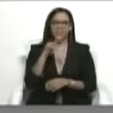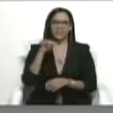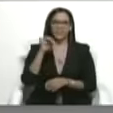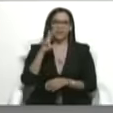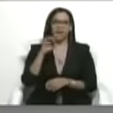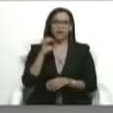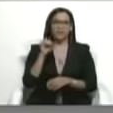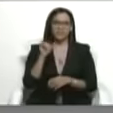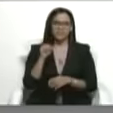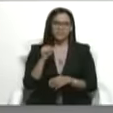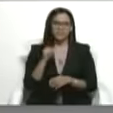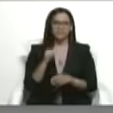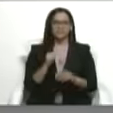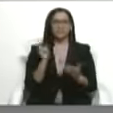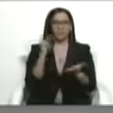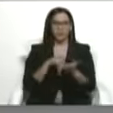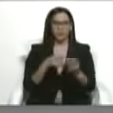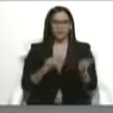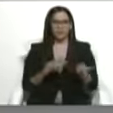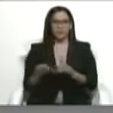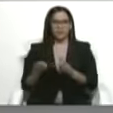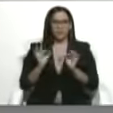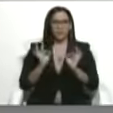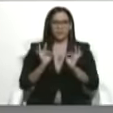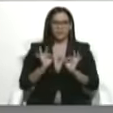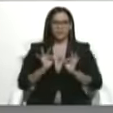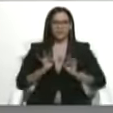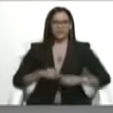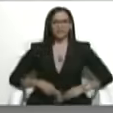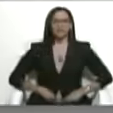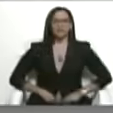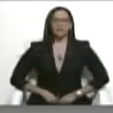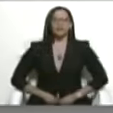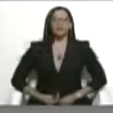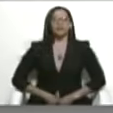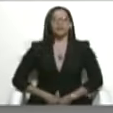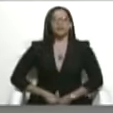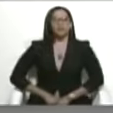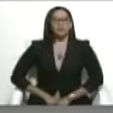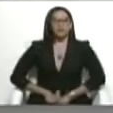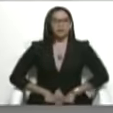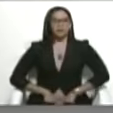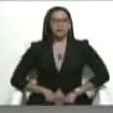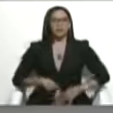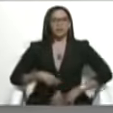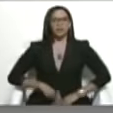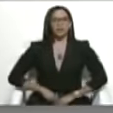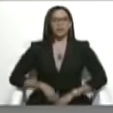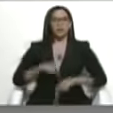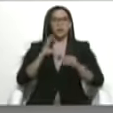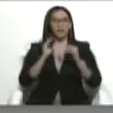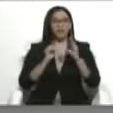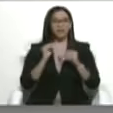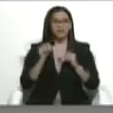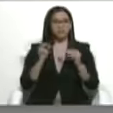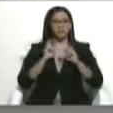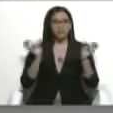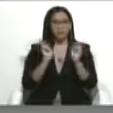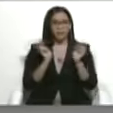Quintero, nos llegó un invitado muy especial que nos va a hablar de un tema que ha cobrado relevancia